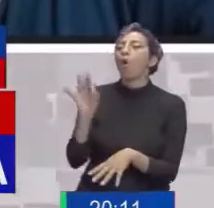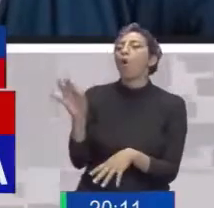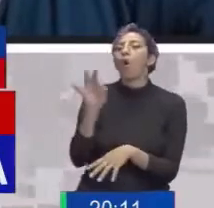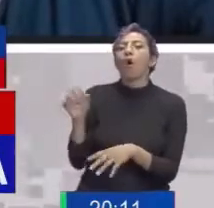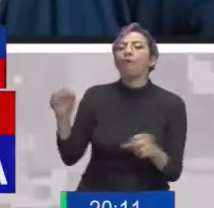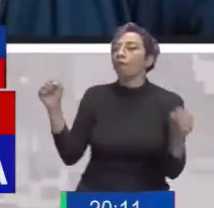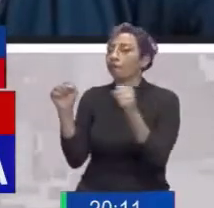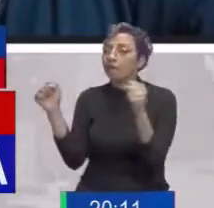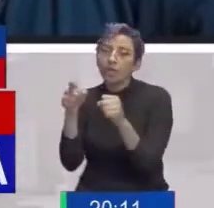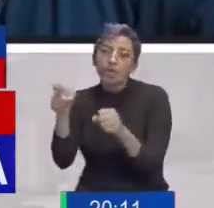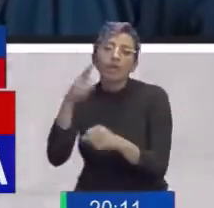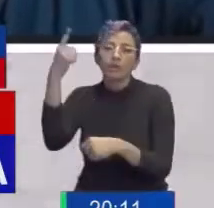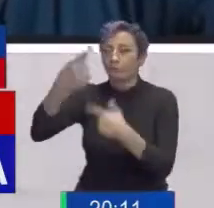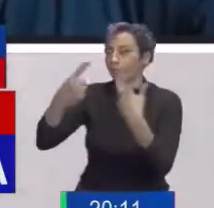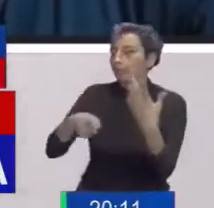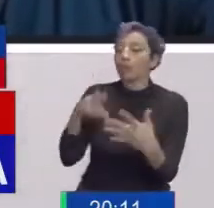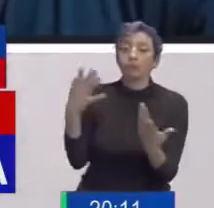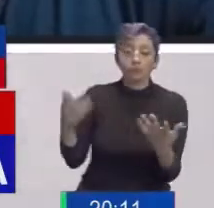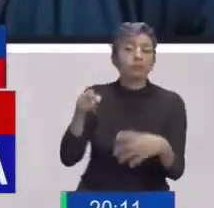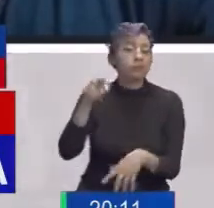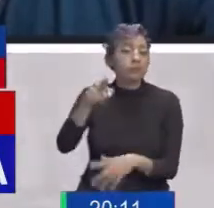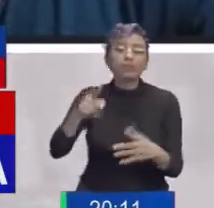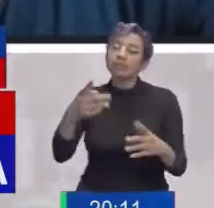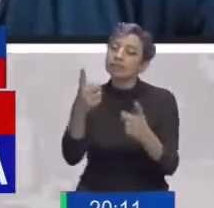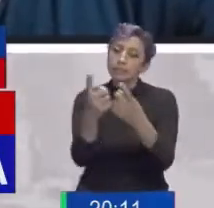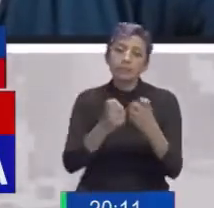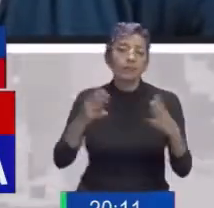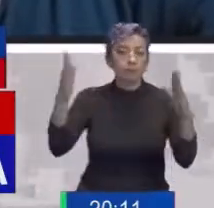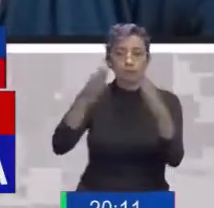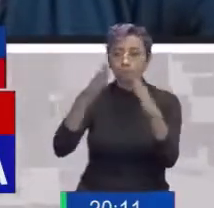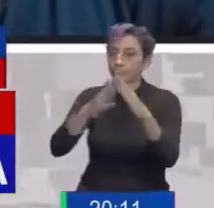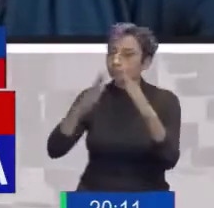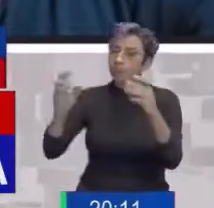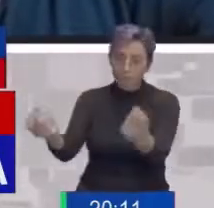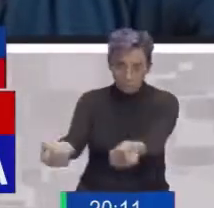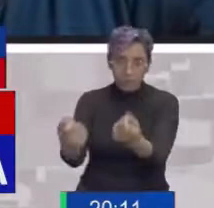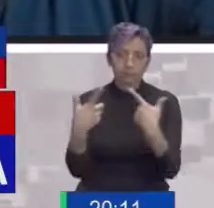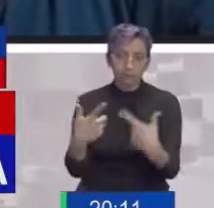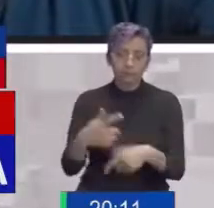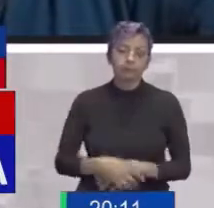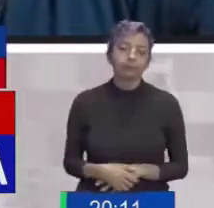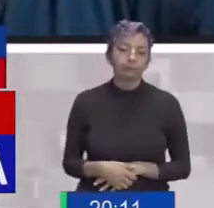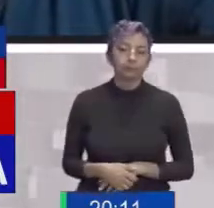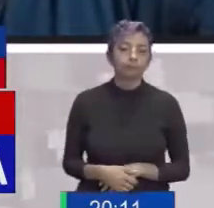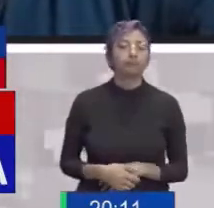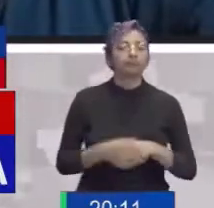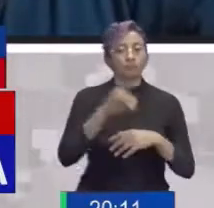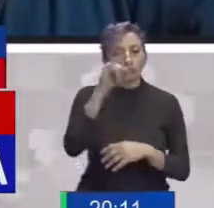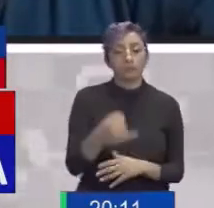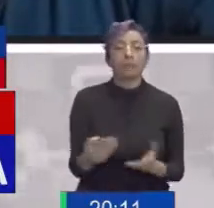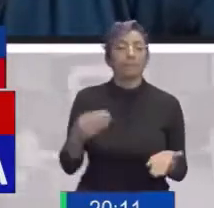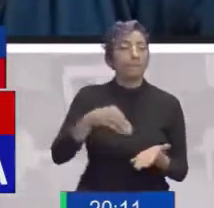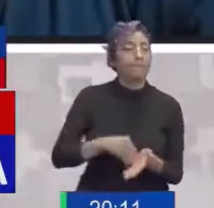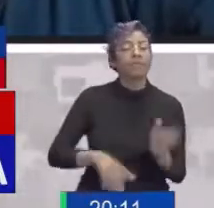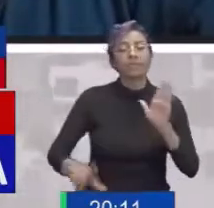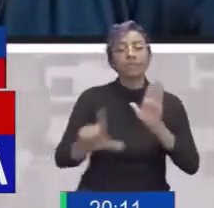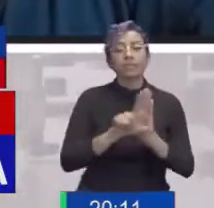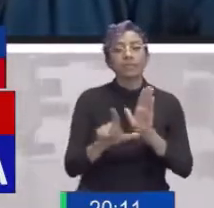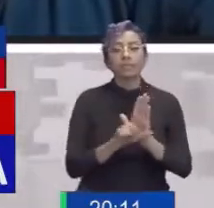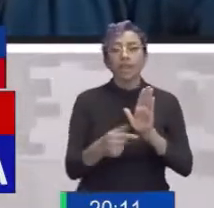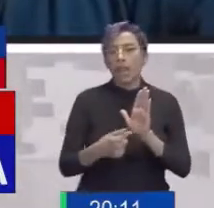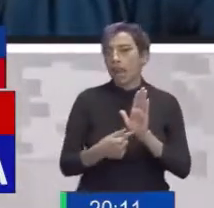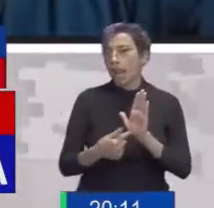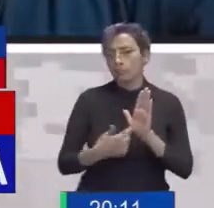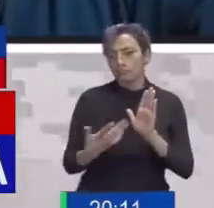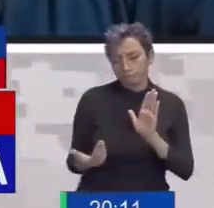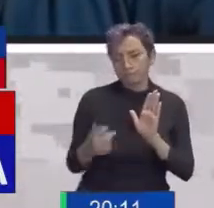bien. Sí, y en torno a lo que fue la confección de la ley en sí, Ustedes como papás, las